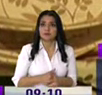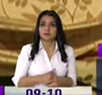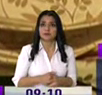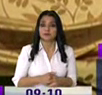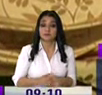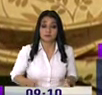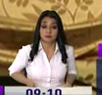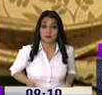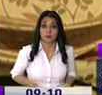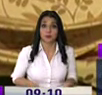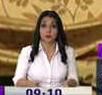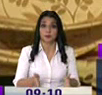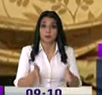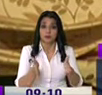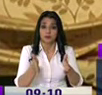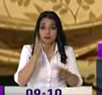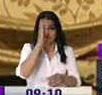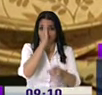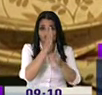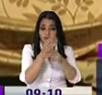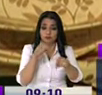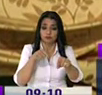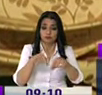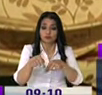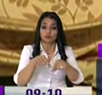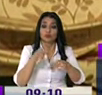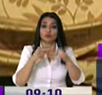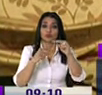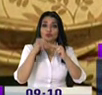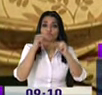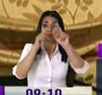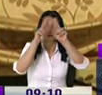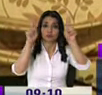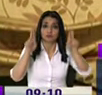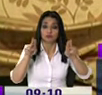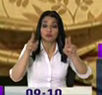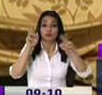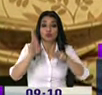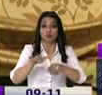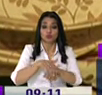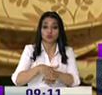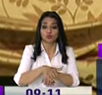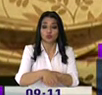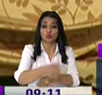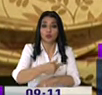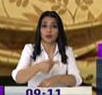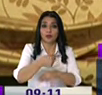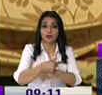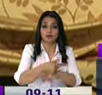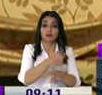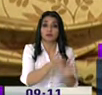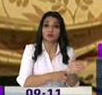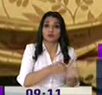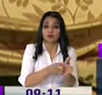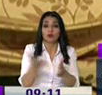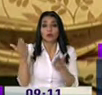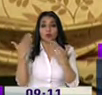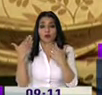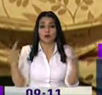vialidad, construiremos el puente Cruce Sur sobre el río Guayas y los enlaces con Durán y